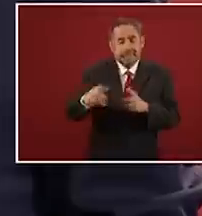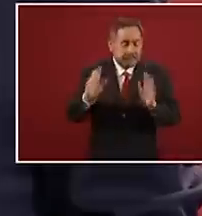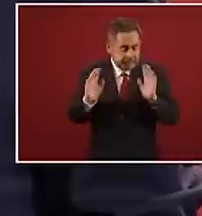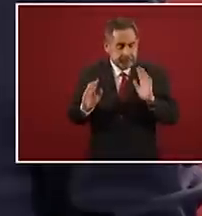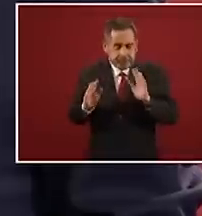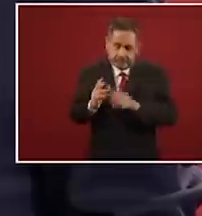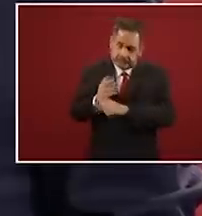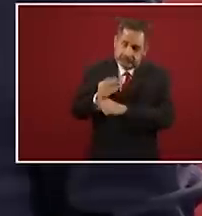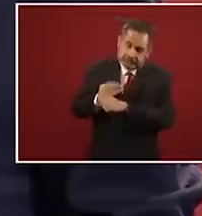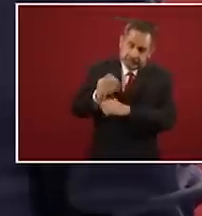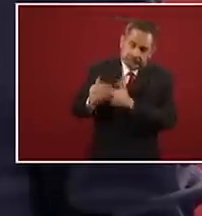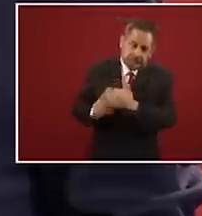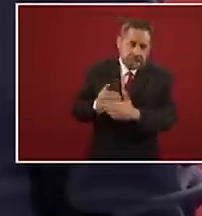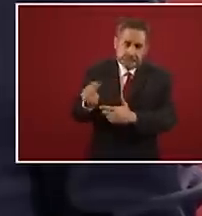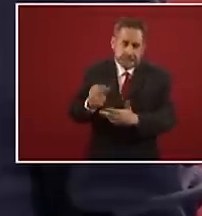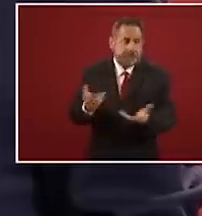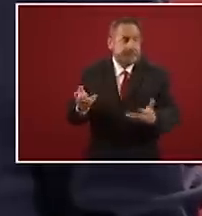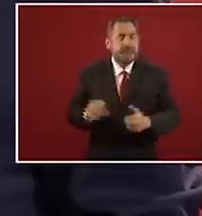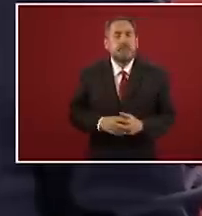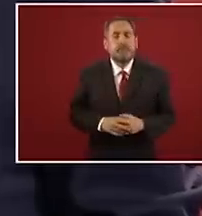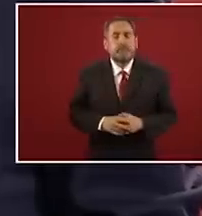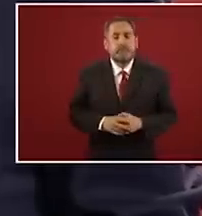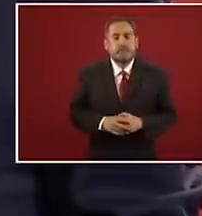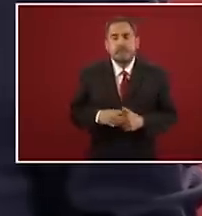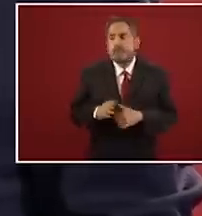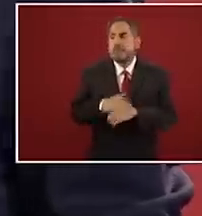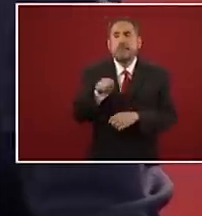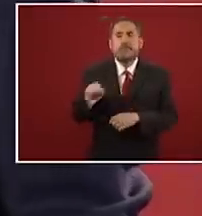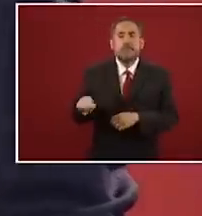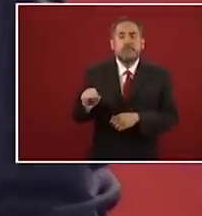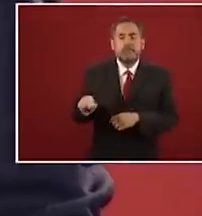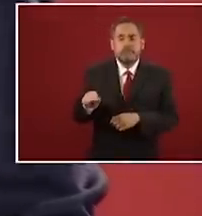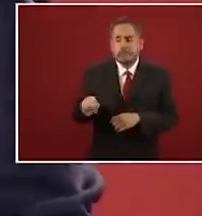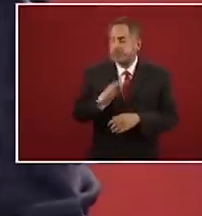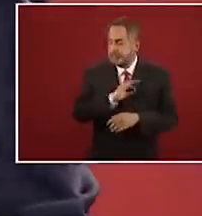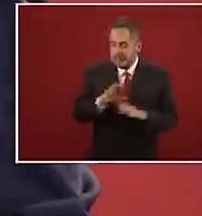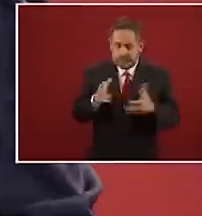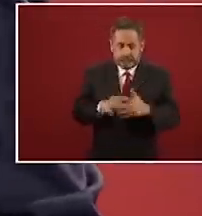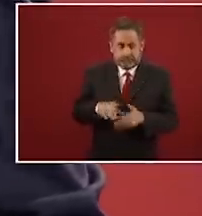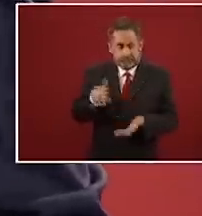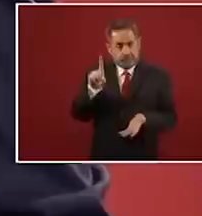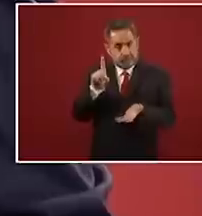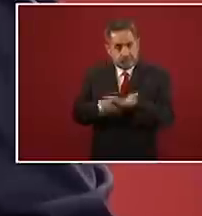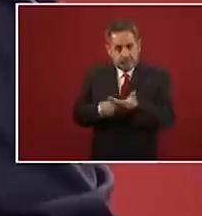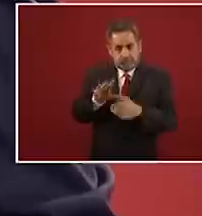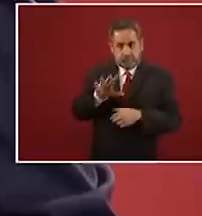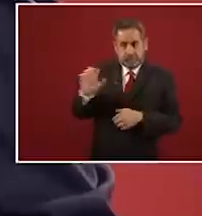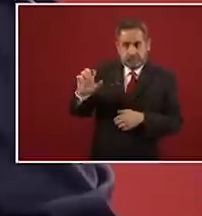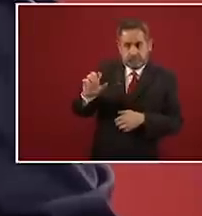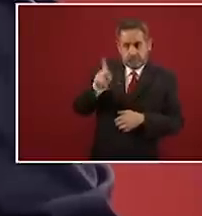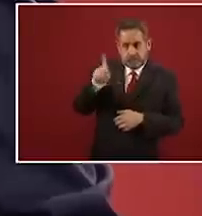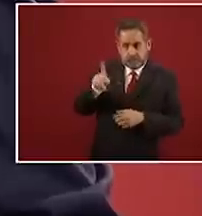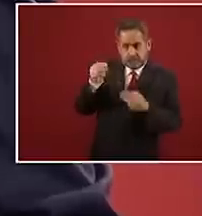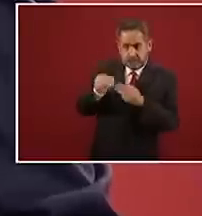va a demandar, porque son cerca de 1,500